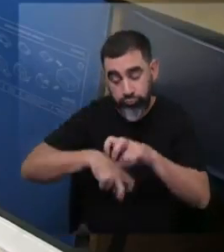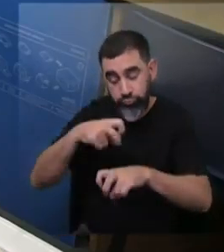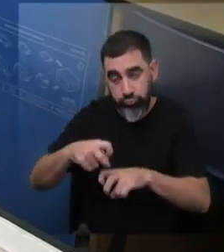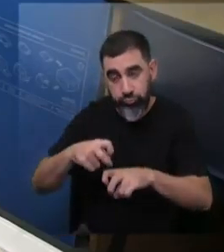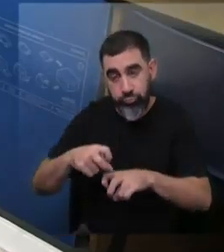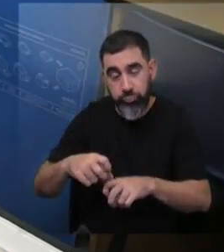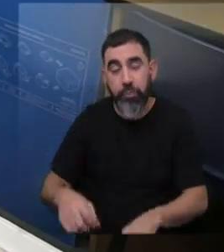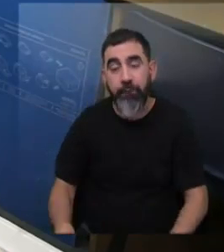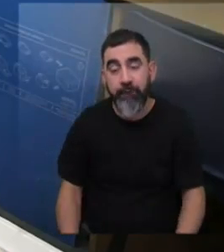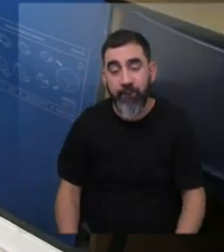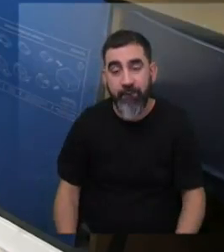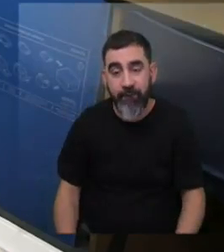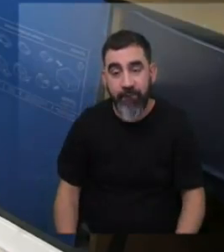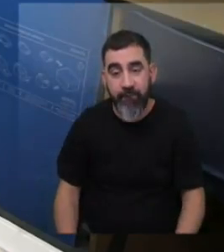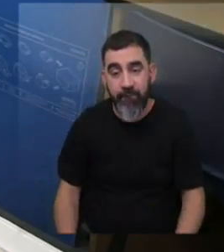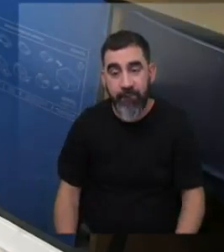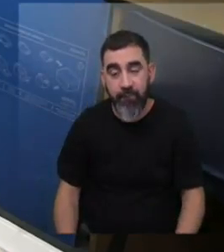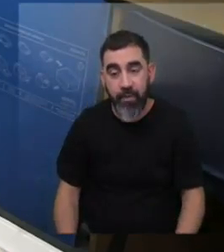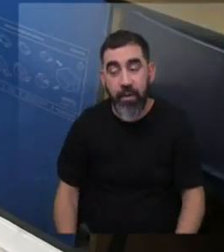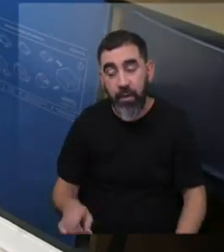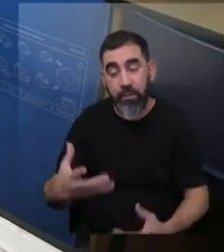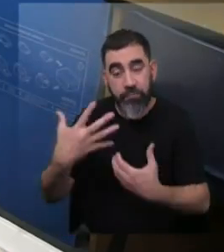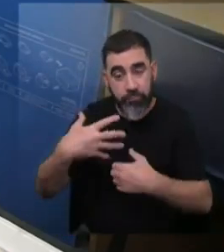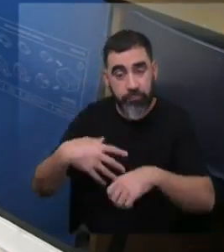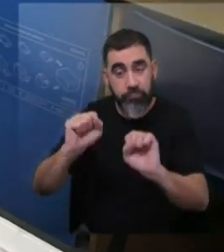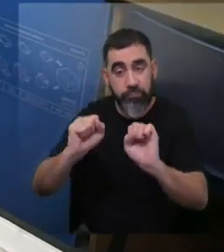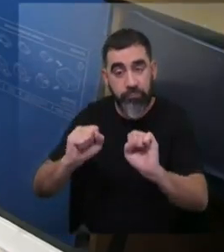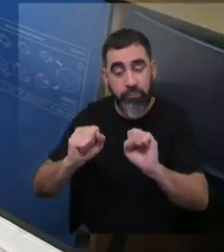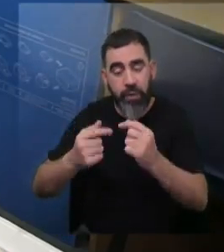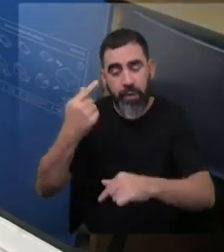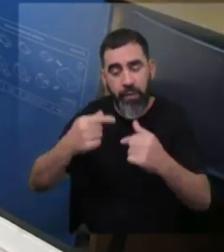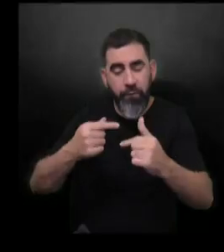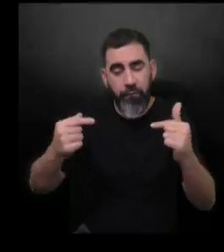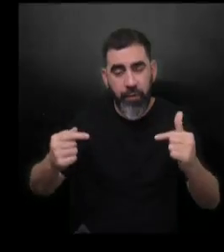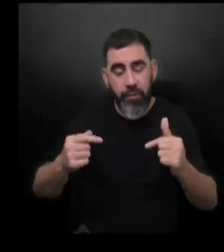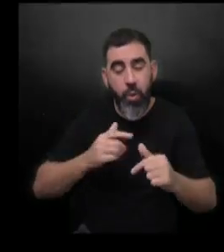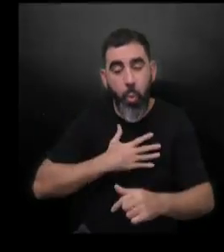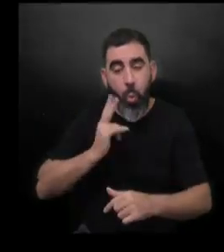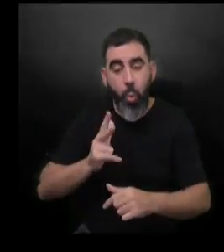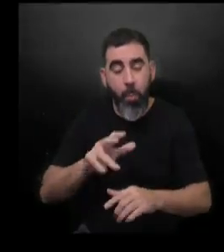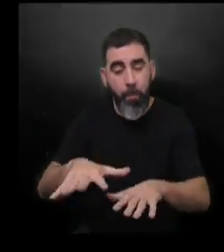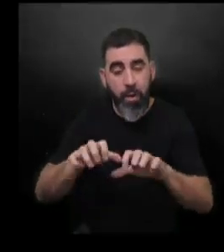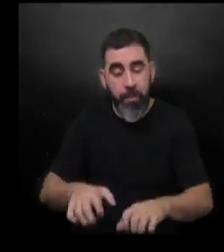tuvimos la oportunidad de encontrar varias ocupaciones humanas.